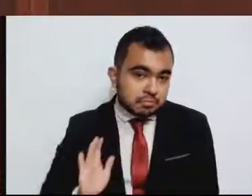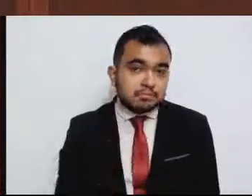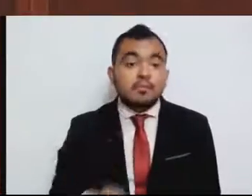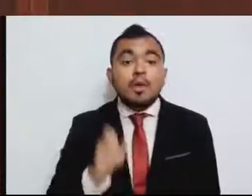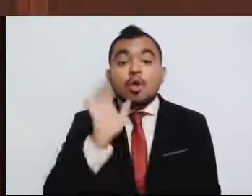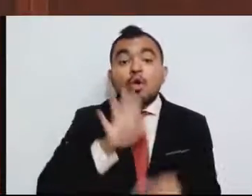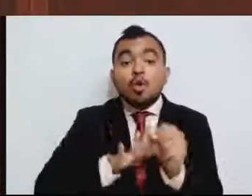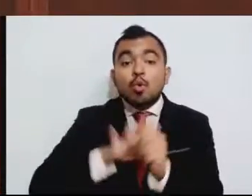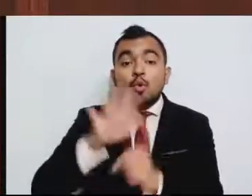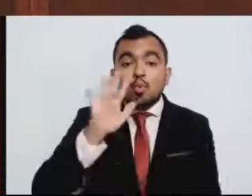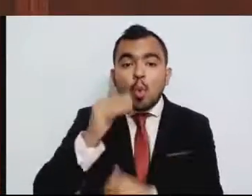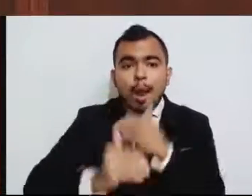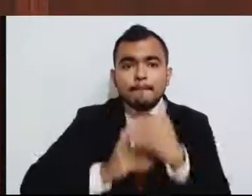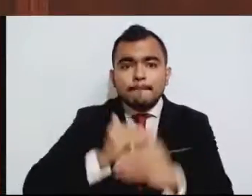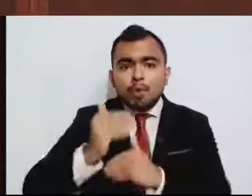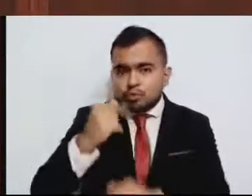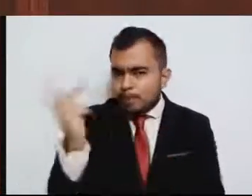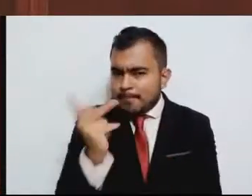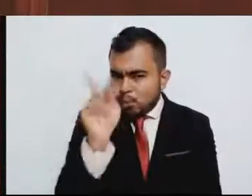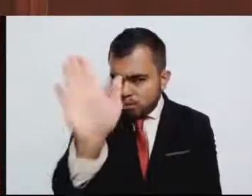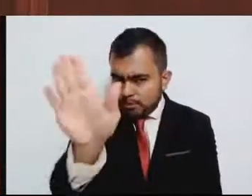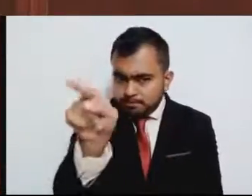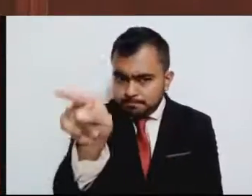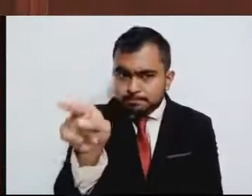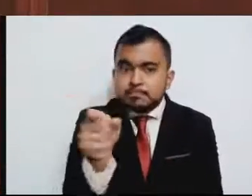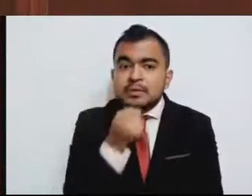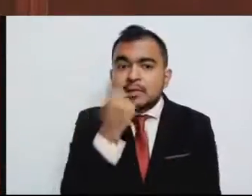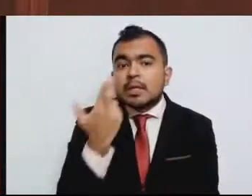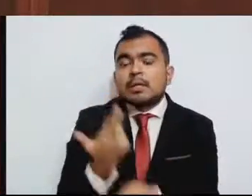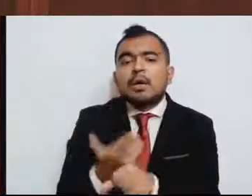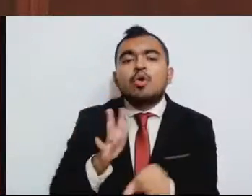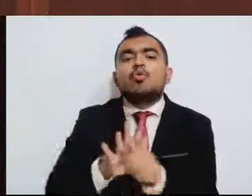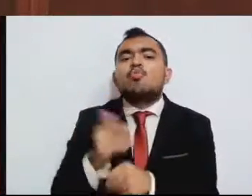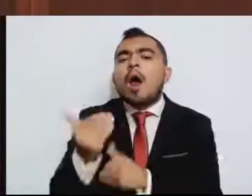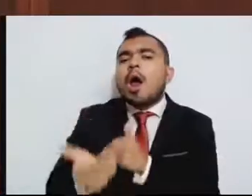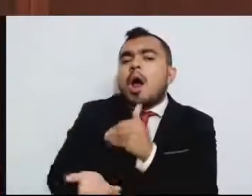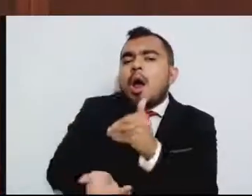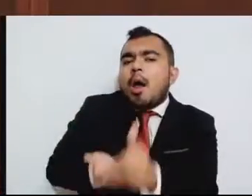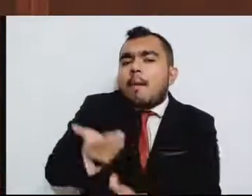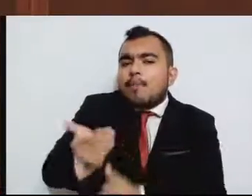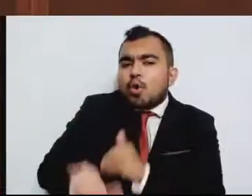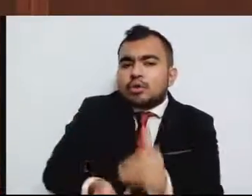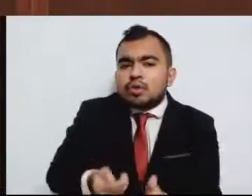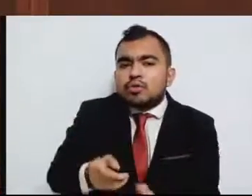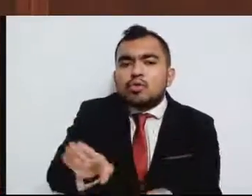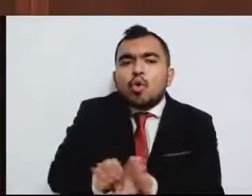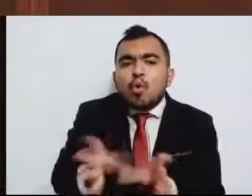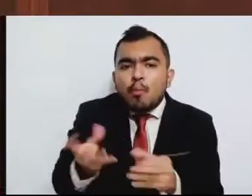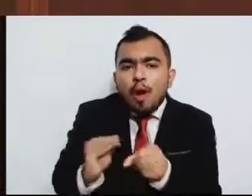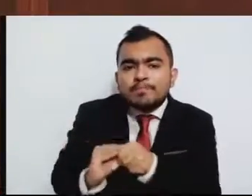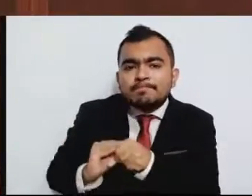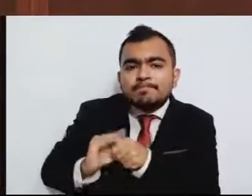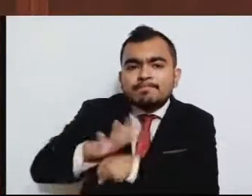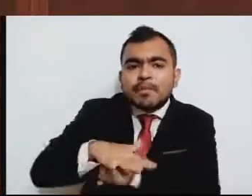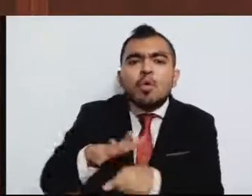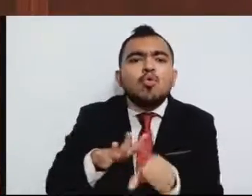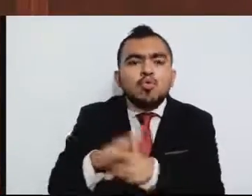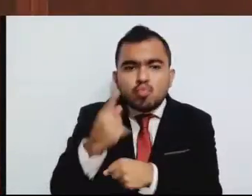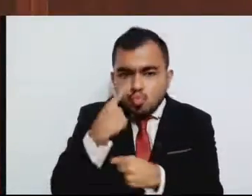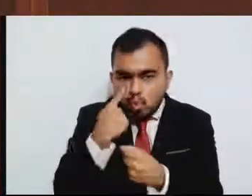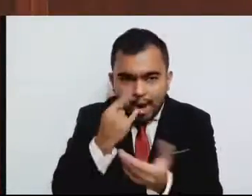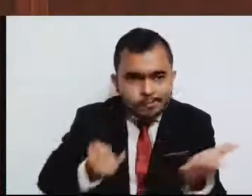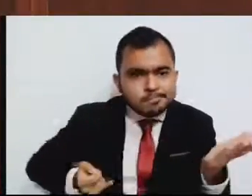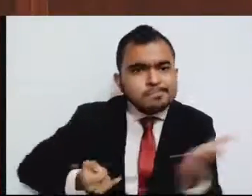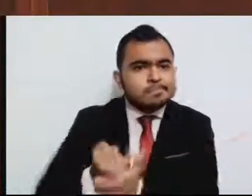cuál es el proceso señor secretario de incorporación de incorporación y a través de que el algoritmo se determina si la